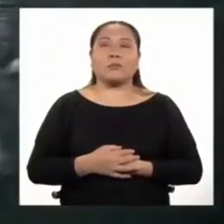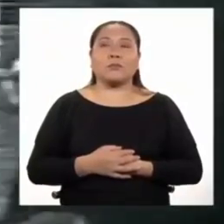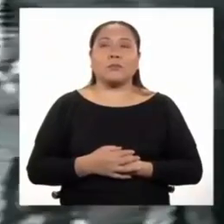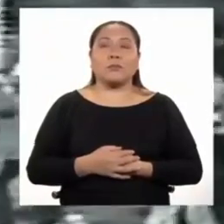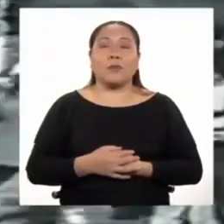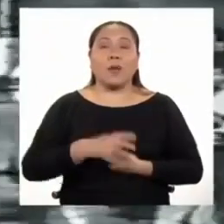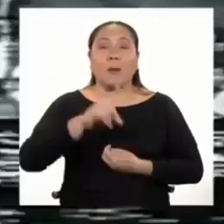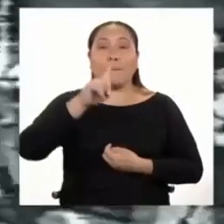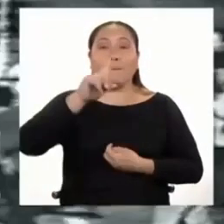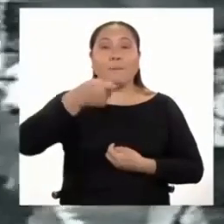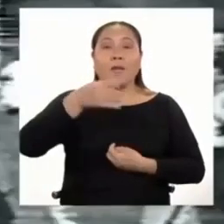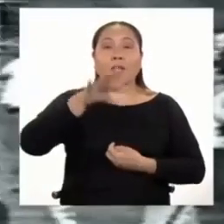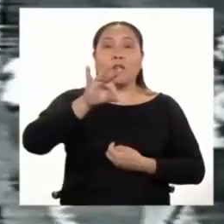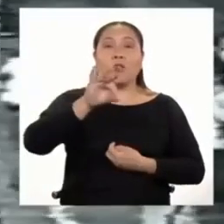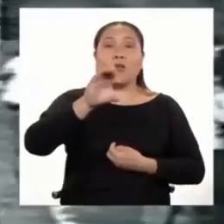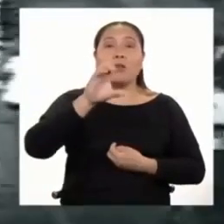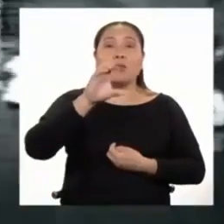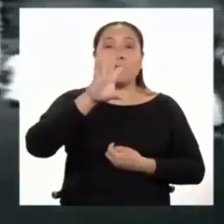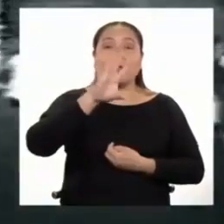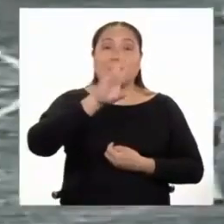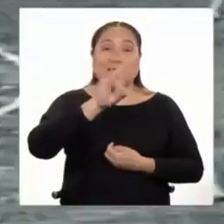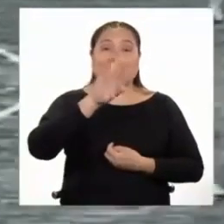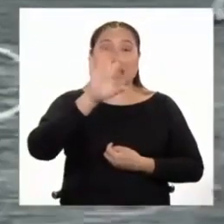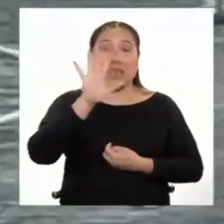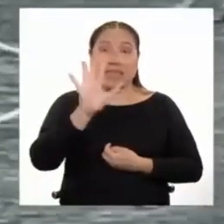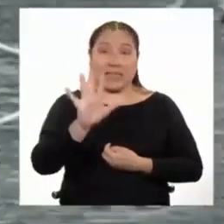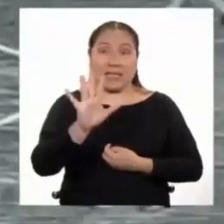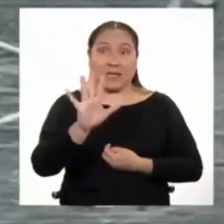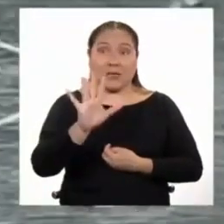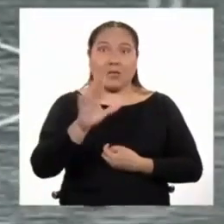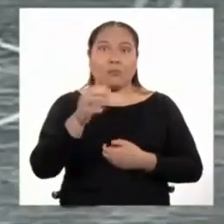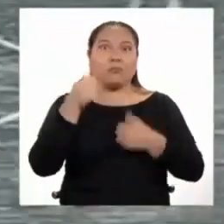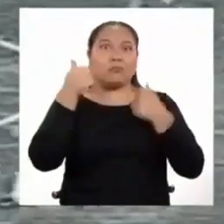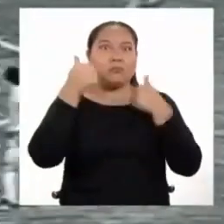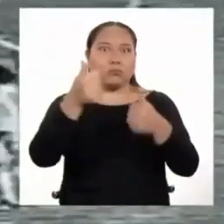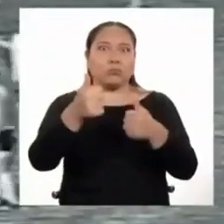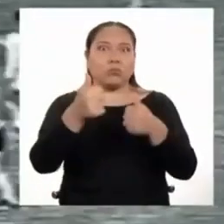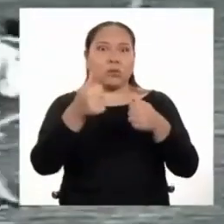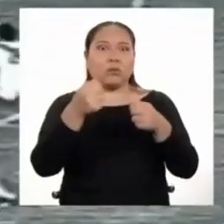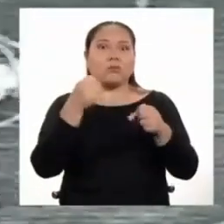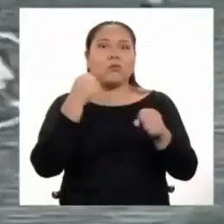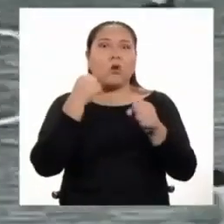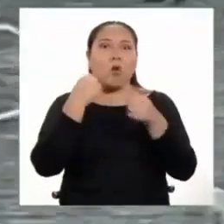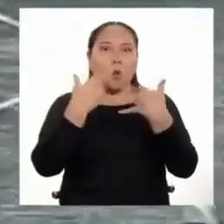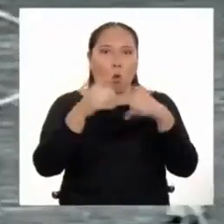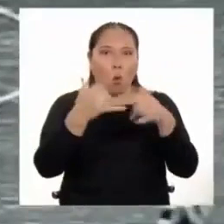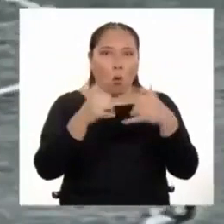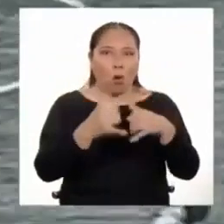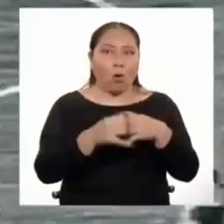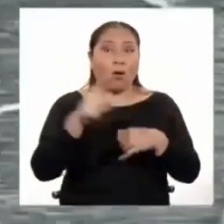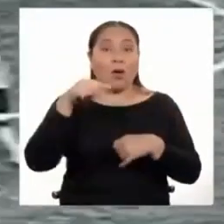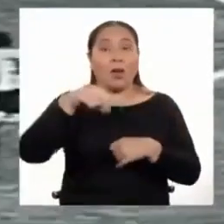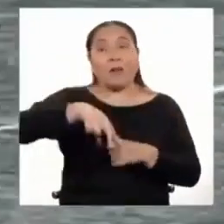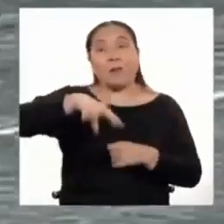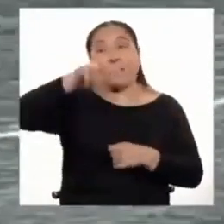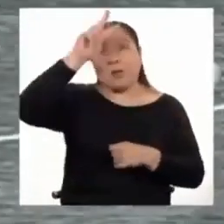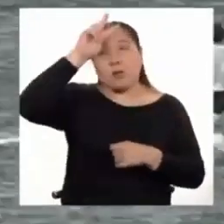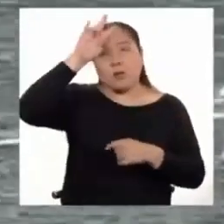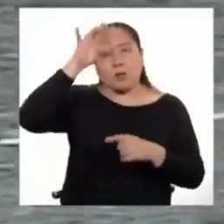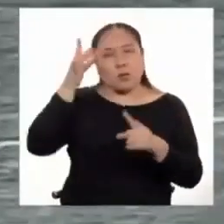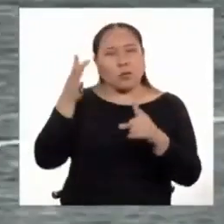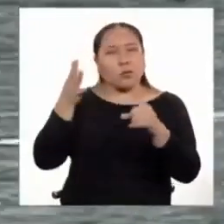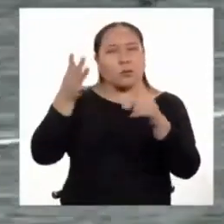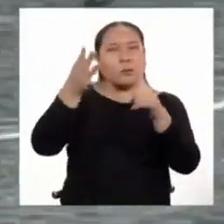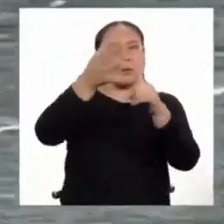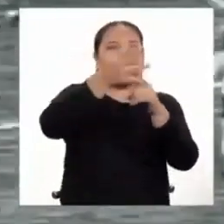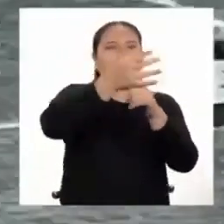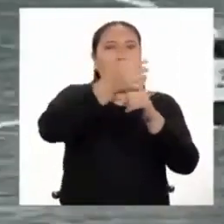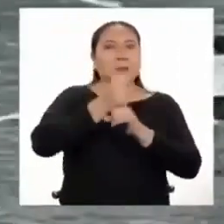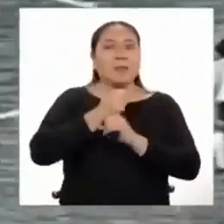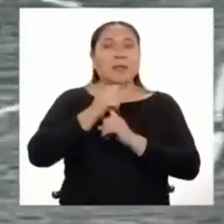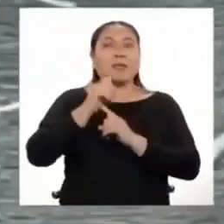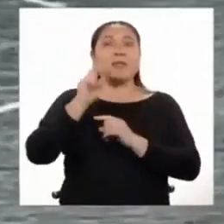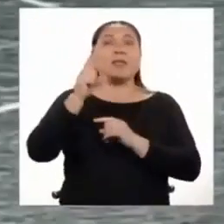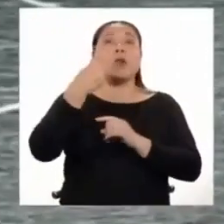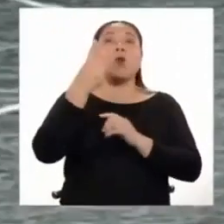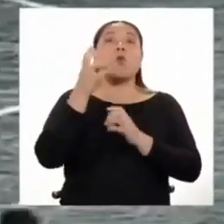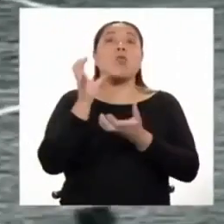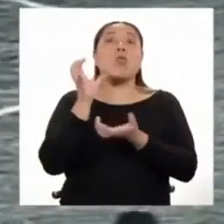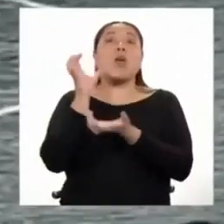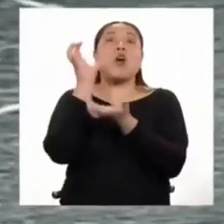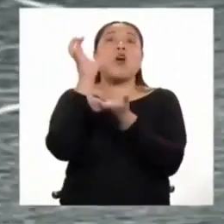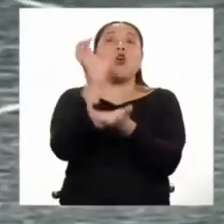En 1975, tras una brillante campaña, el Perú consiguió su segunda Copa